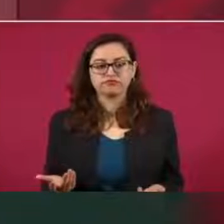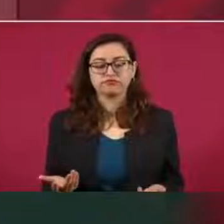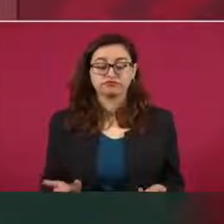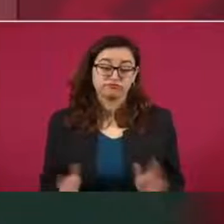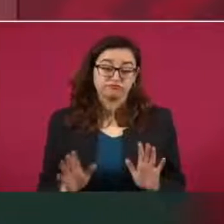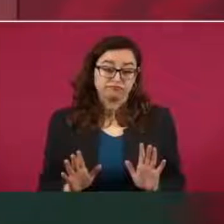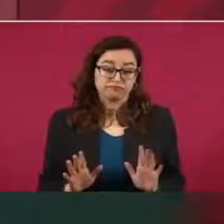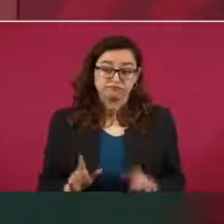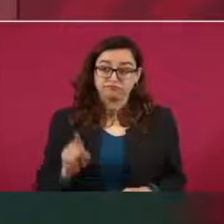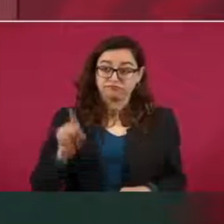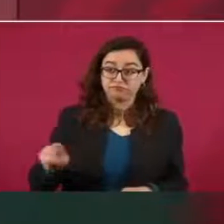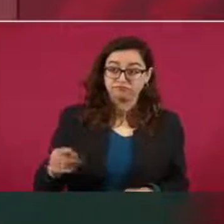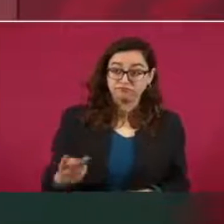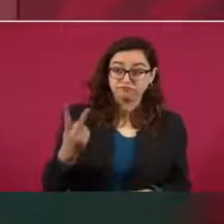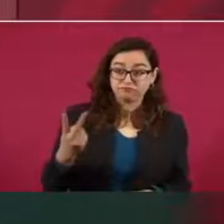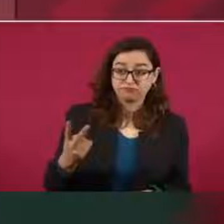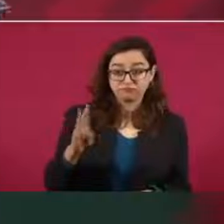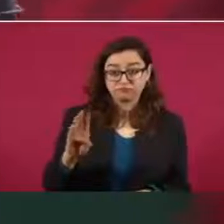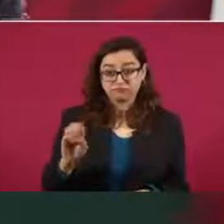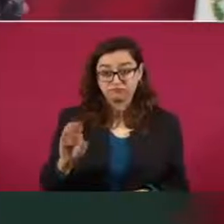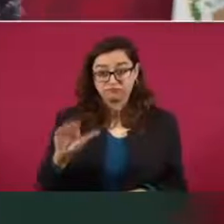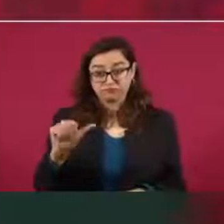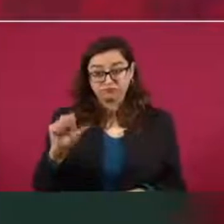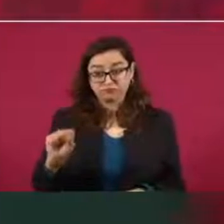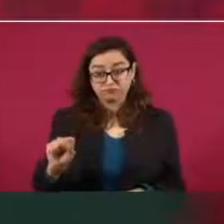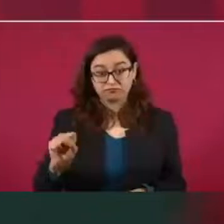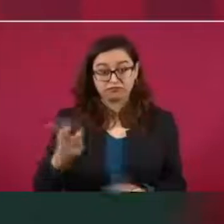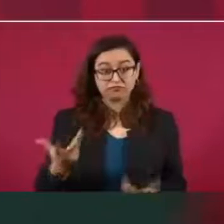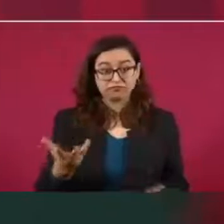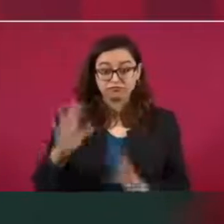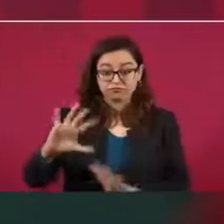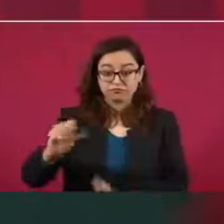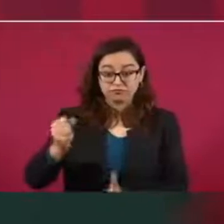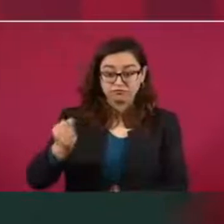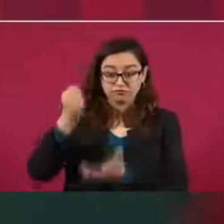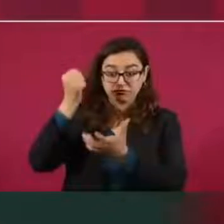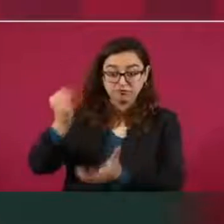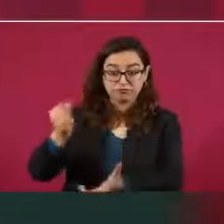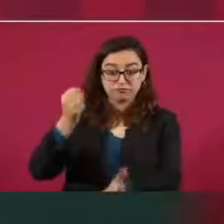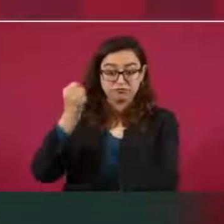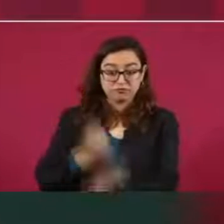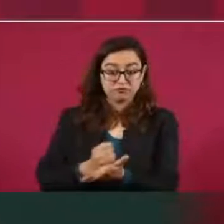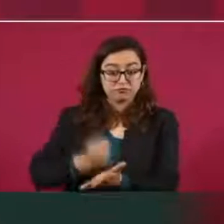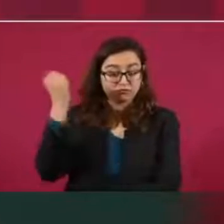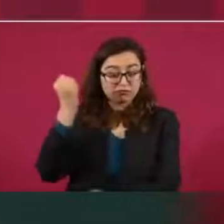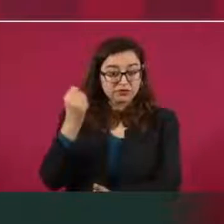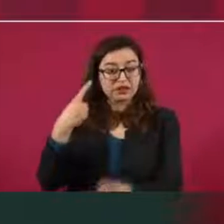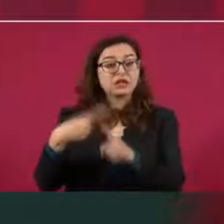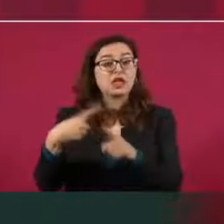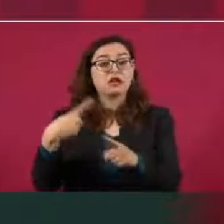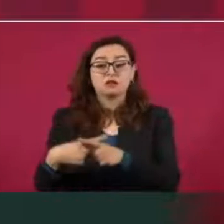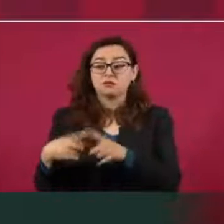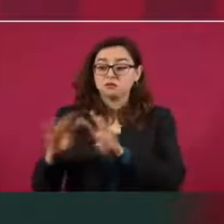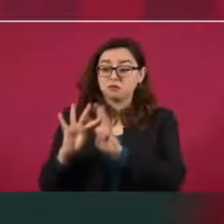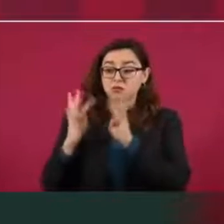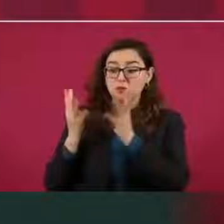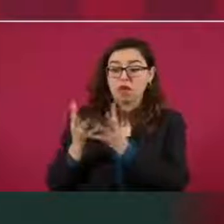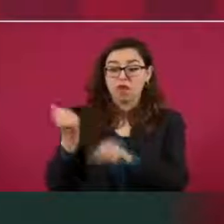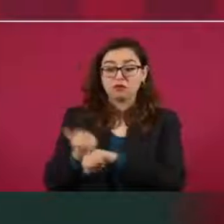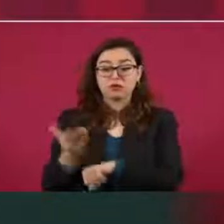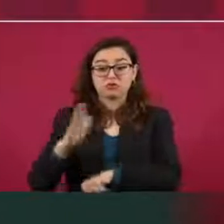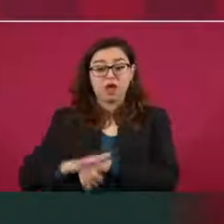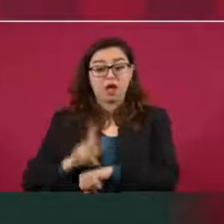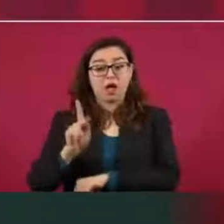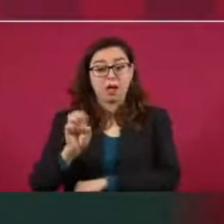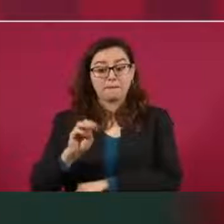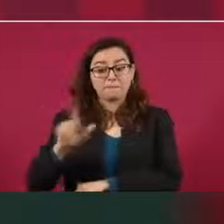hermanos, aseveró que él tiene muchos hermanos y hermanas y amigas y amigos y compañeras y compañeros, millones, dijo. Durante